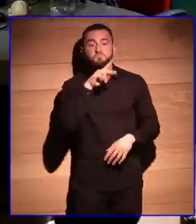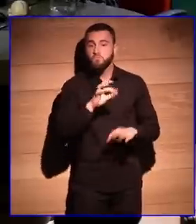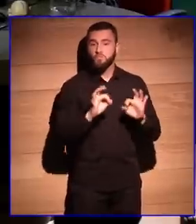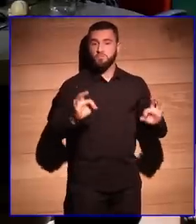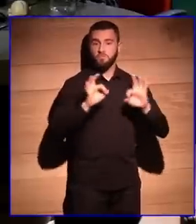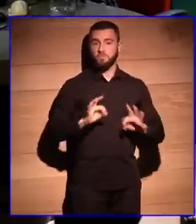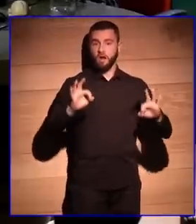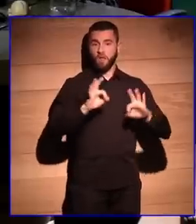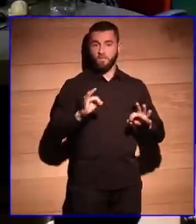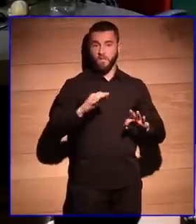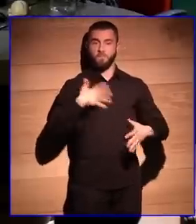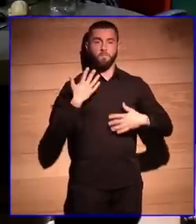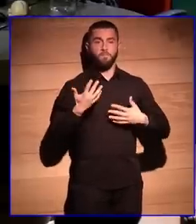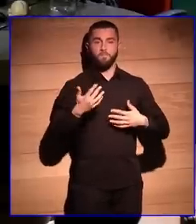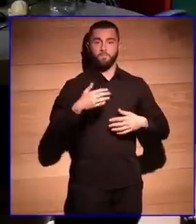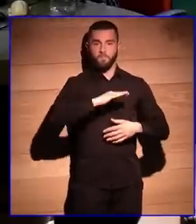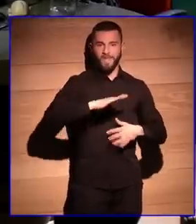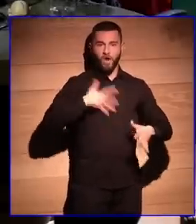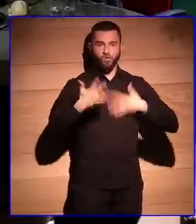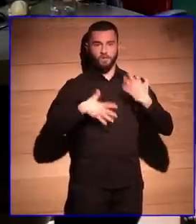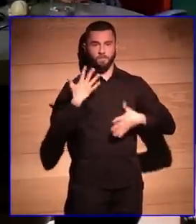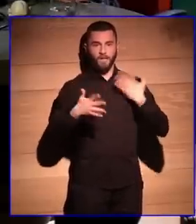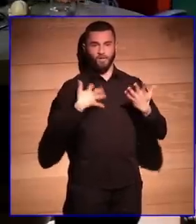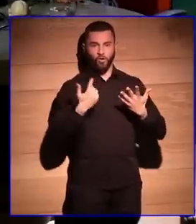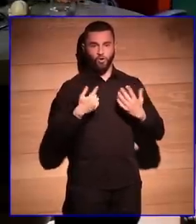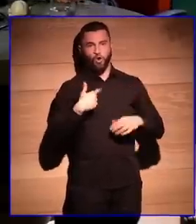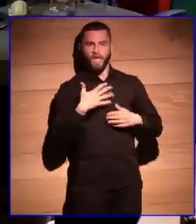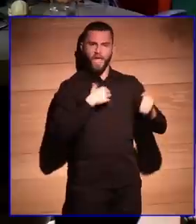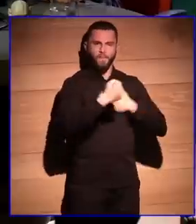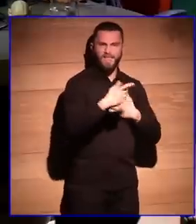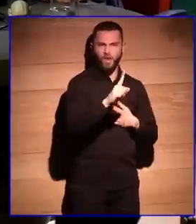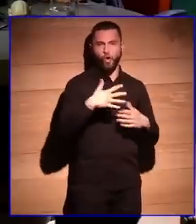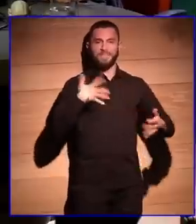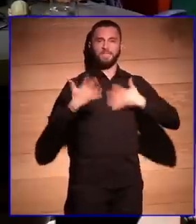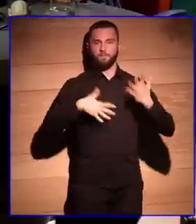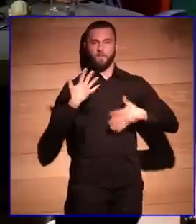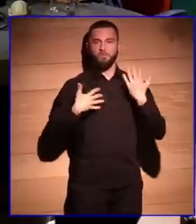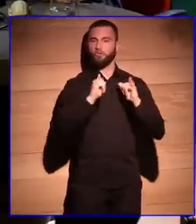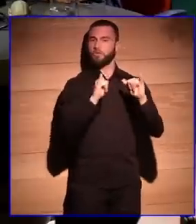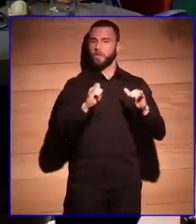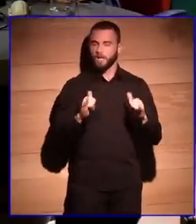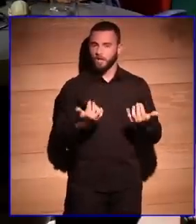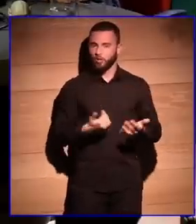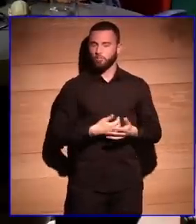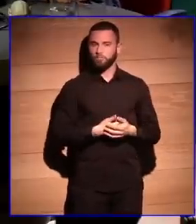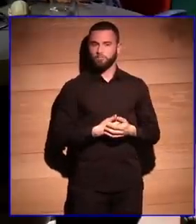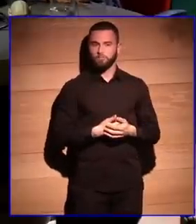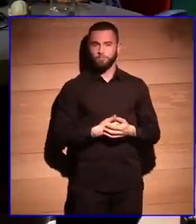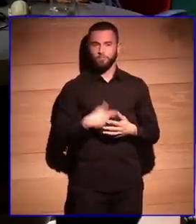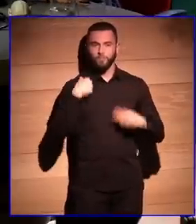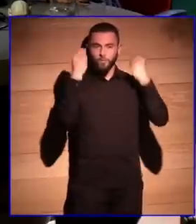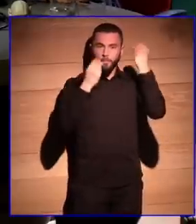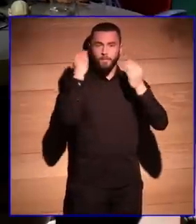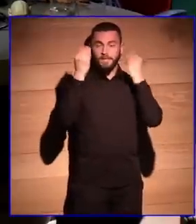Ah, ¿es verdad? El villano simpático. No que simpatice, sino que sea simpático. Que sea, se llama Jete, ¿no? Que sea divertido. Estaba